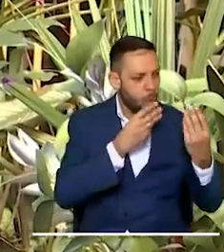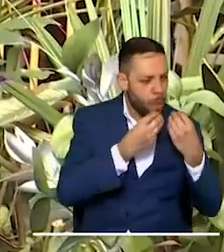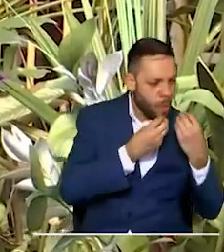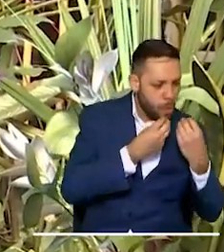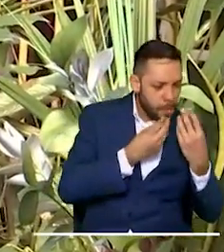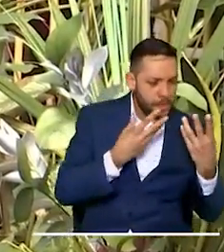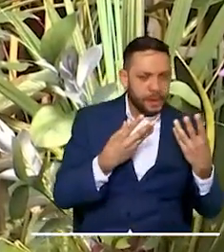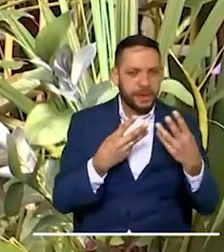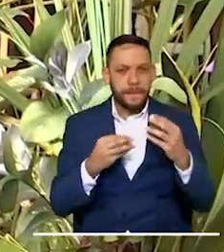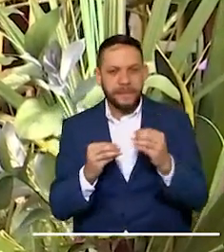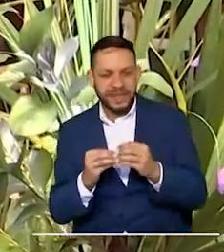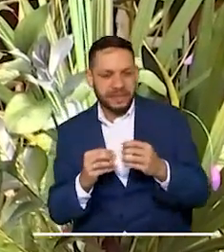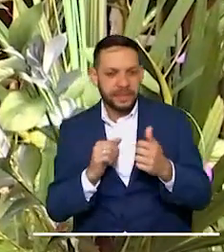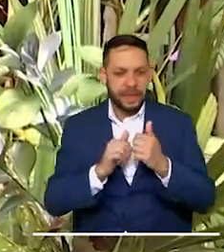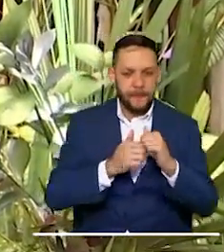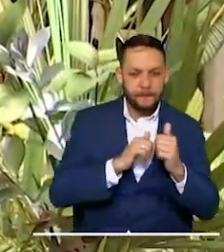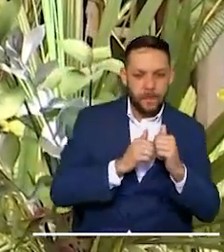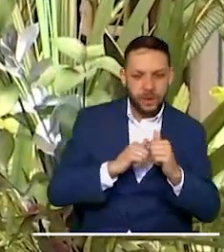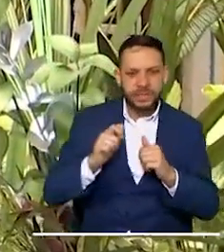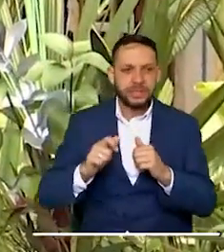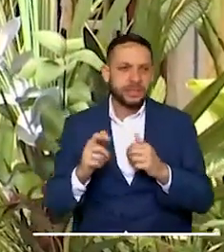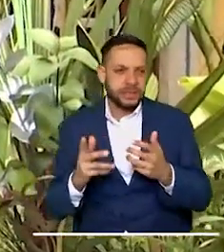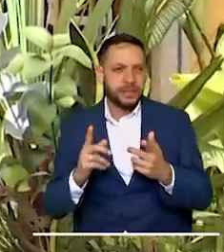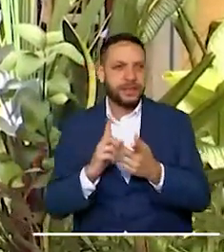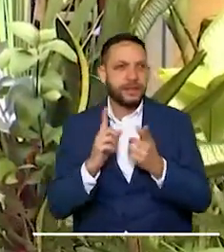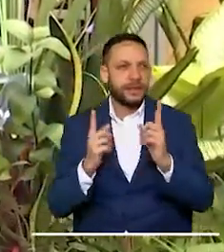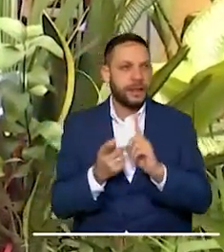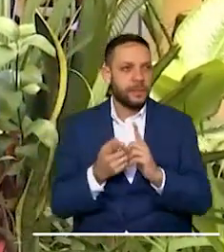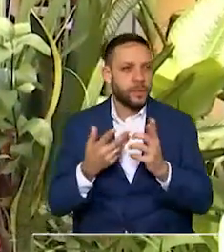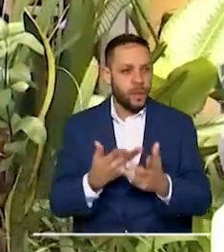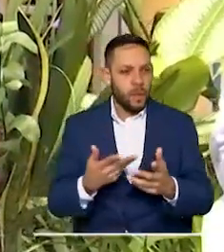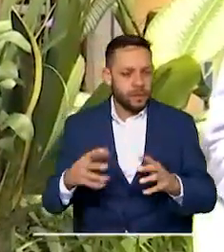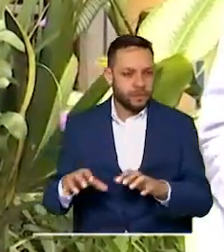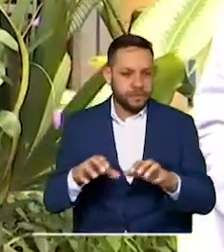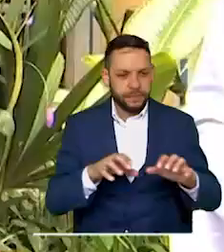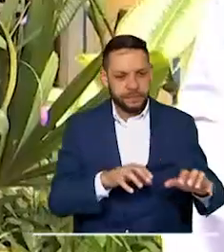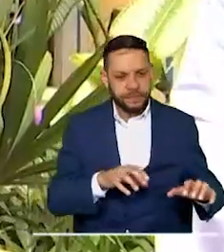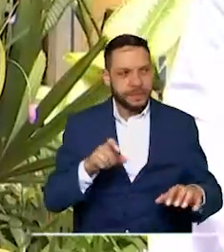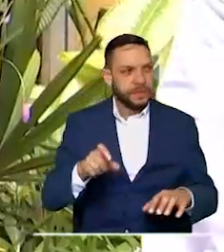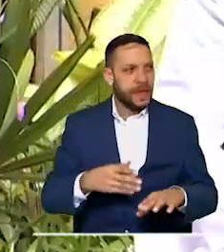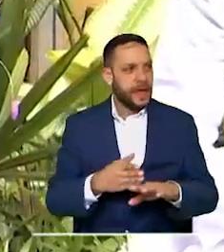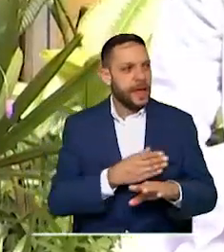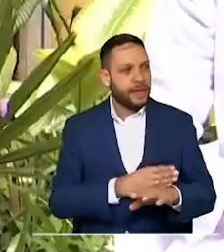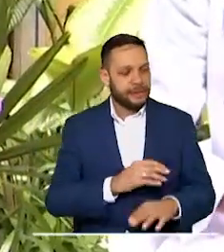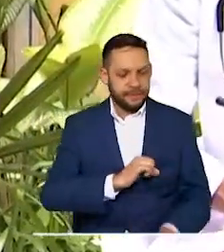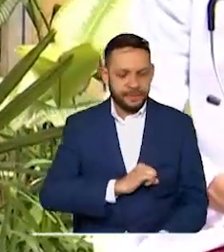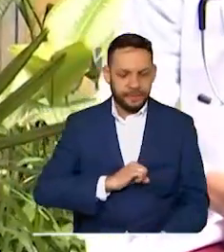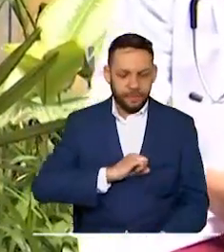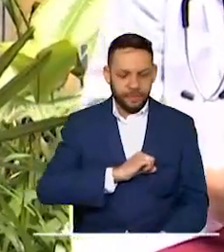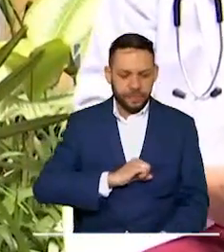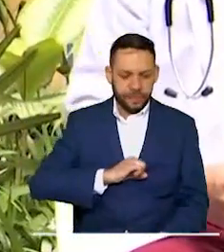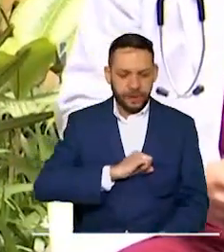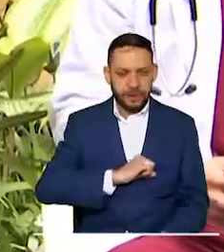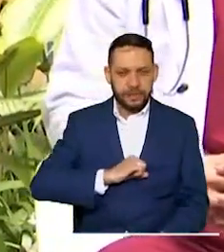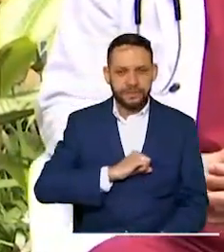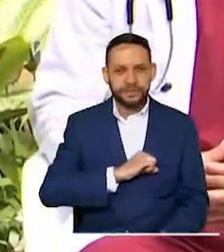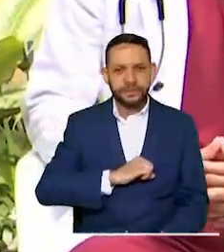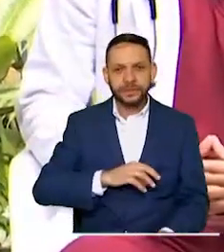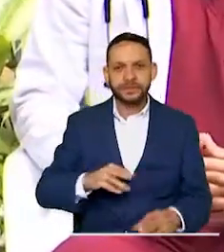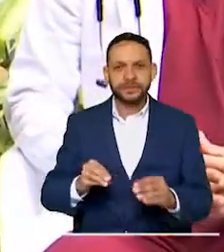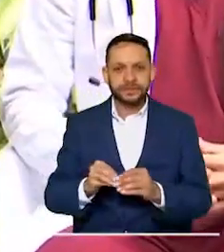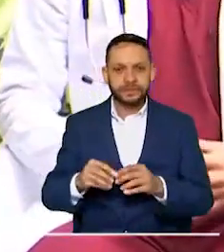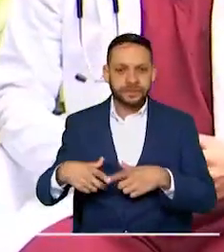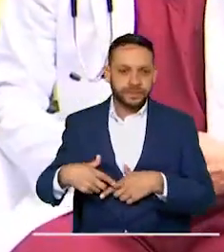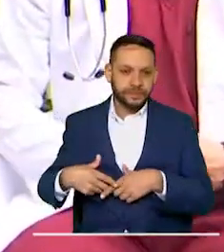estamos alimentándonos. Pero ese órgano lo vamos a ver muy bien con ecografía. En el hígado tenemos también la